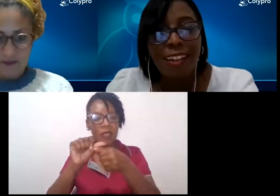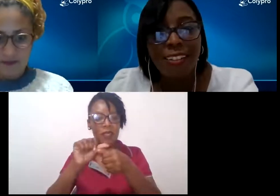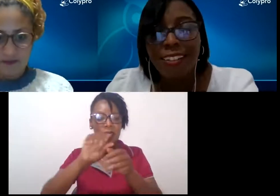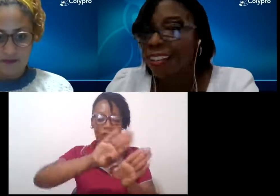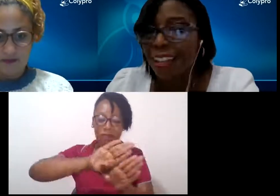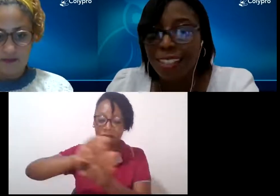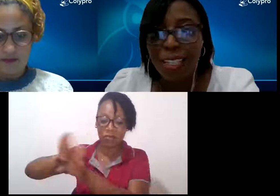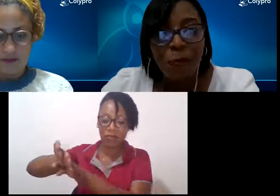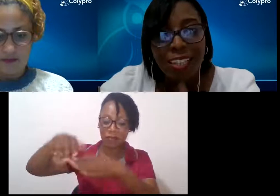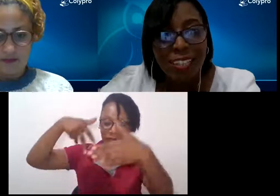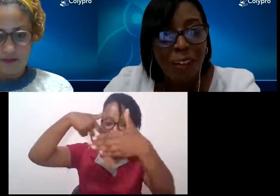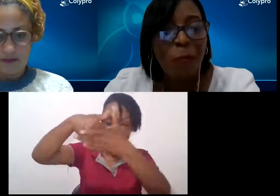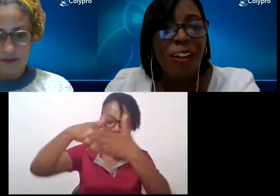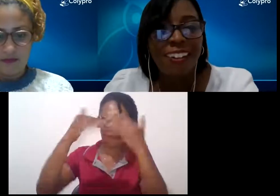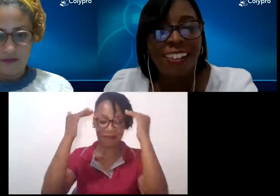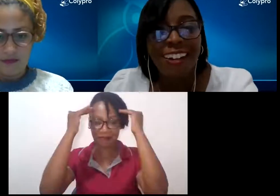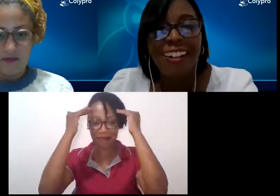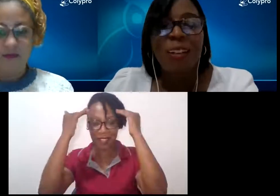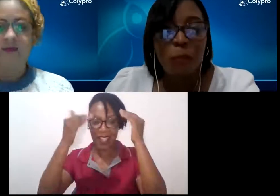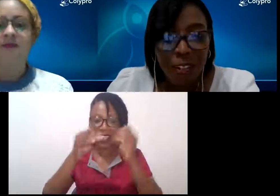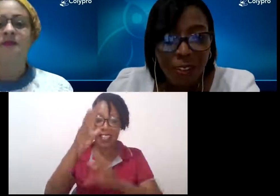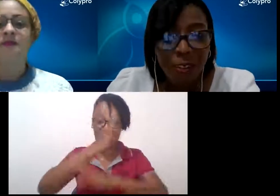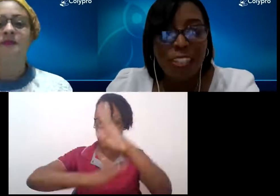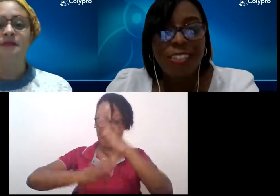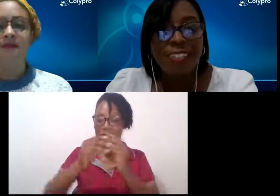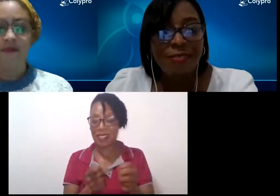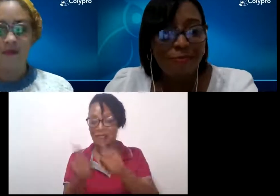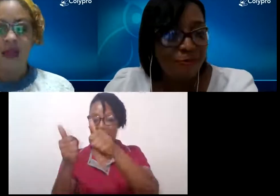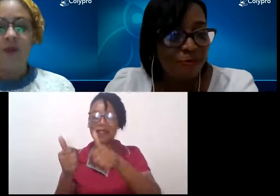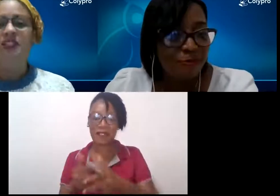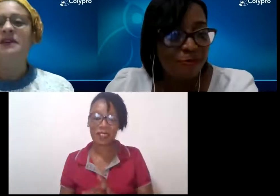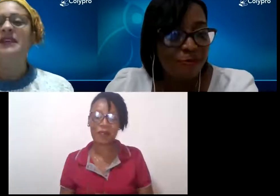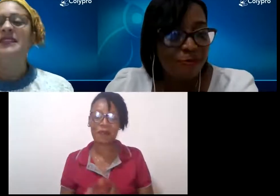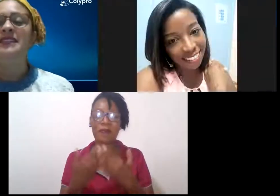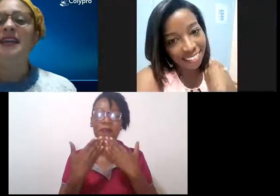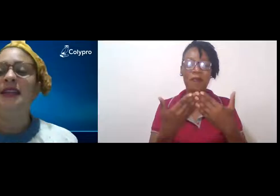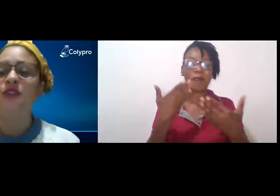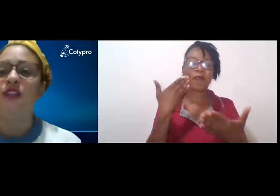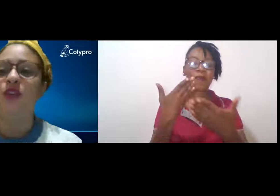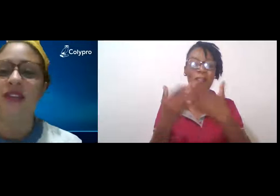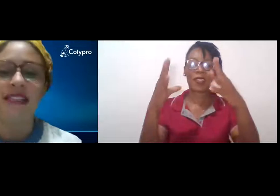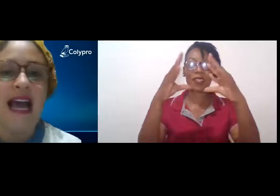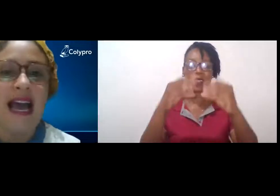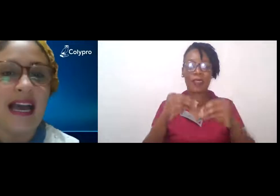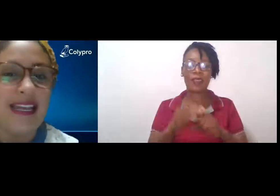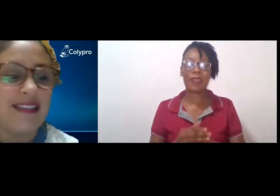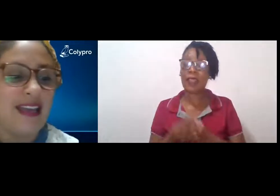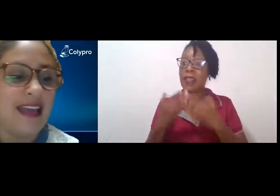barreras mentales y la discapacidad se va a ir por la ventana. Buenas noches. Muchísimas gracias. Estén atentos entonces